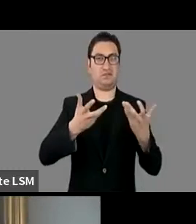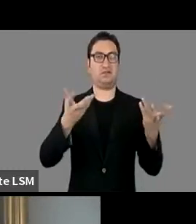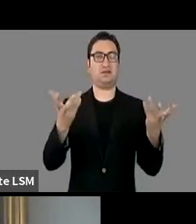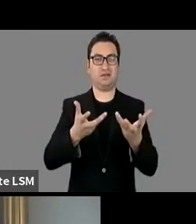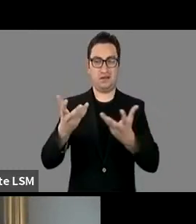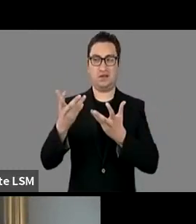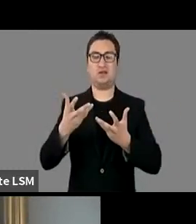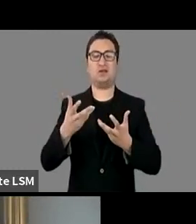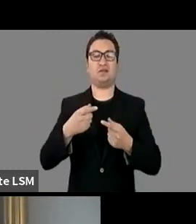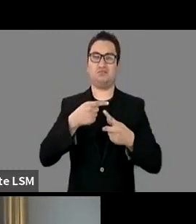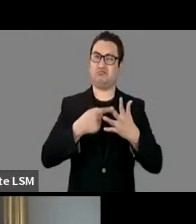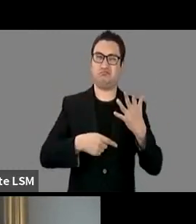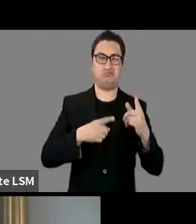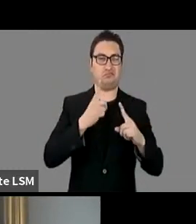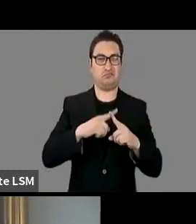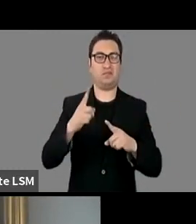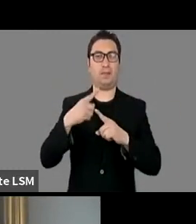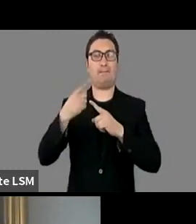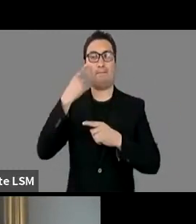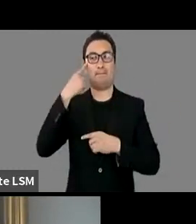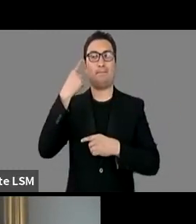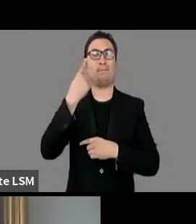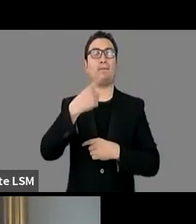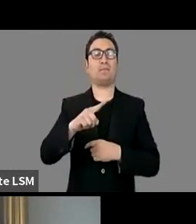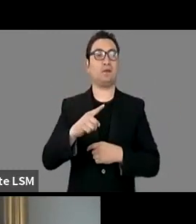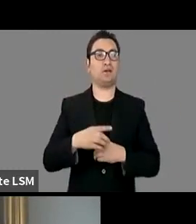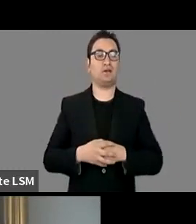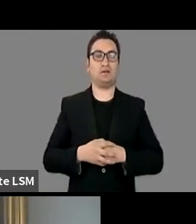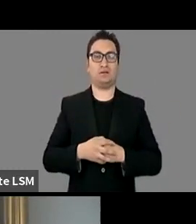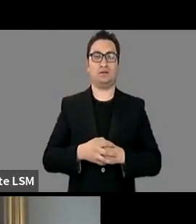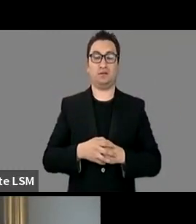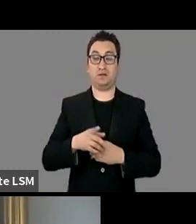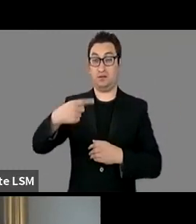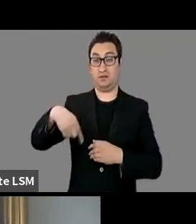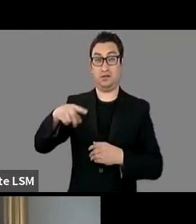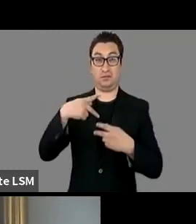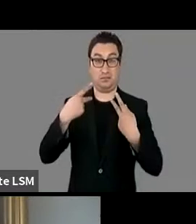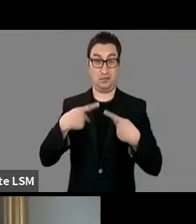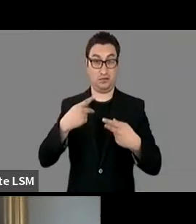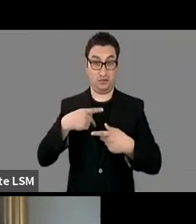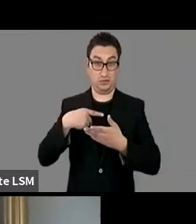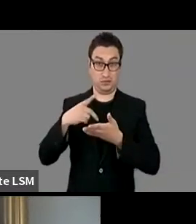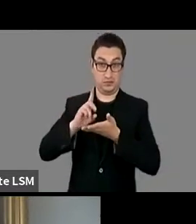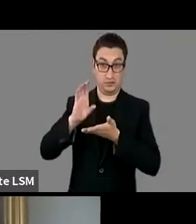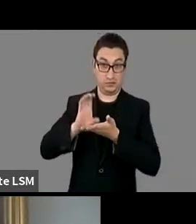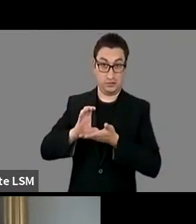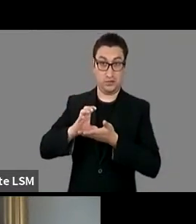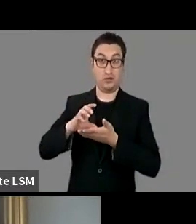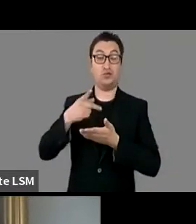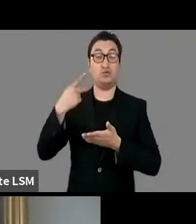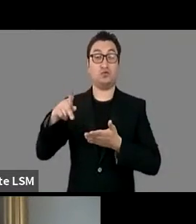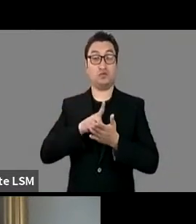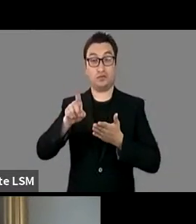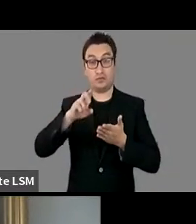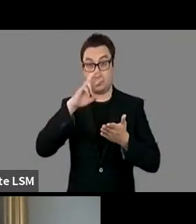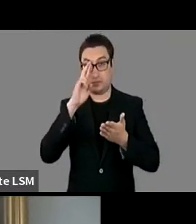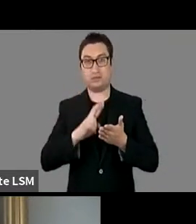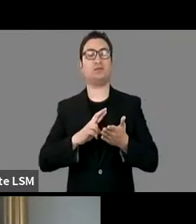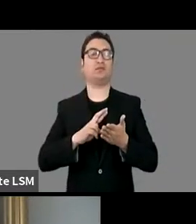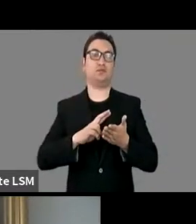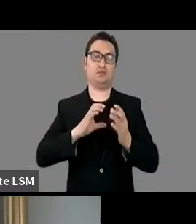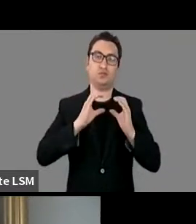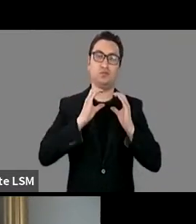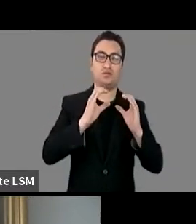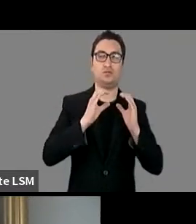batalla para que no sean afectados los mismos. Créanme que para mí es